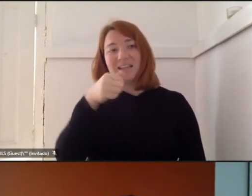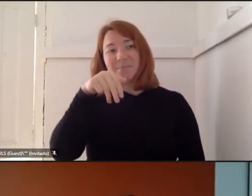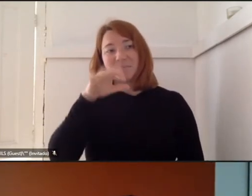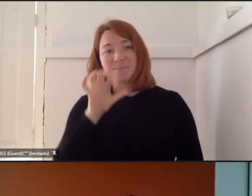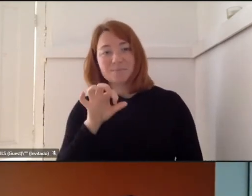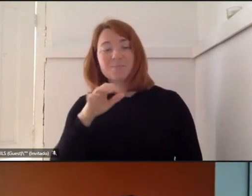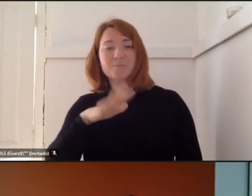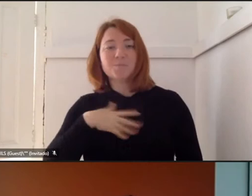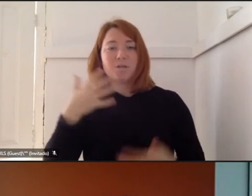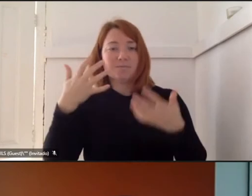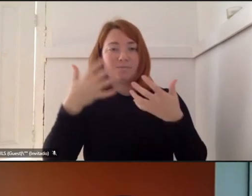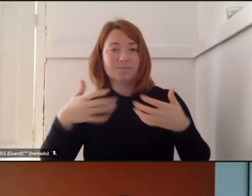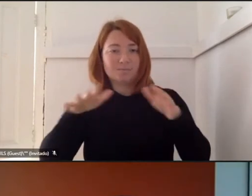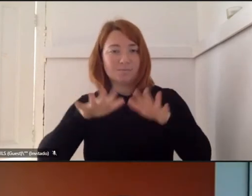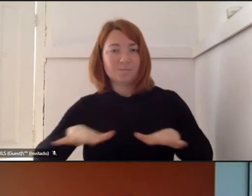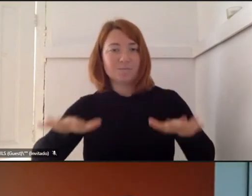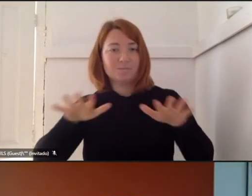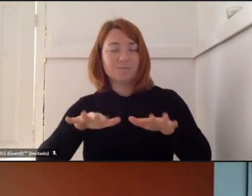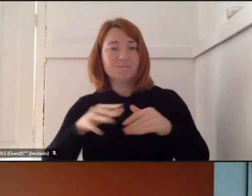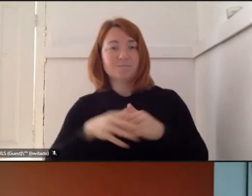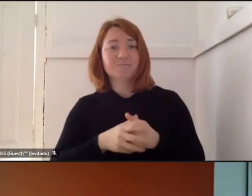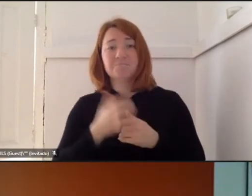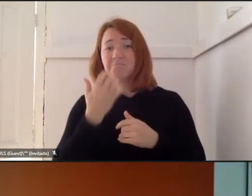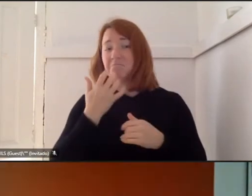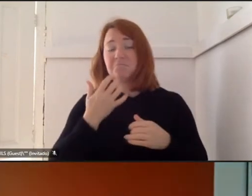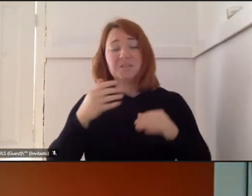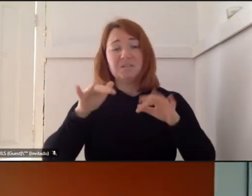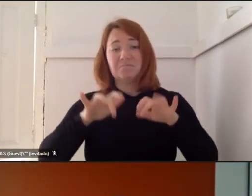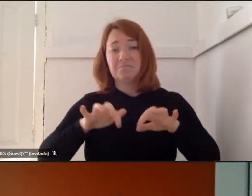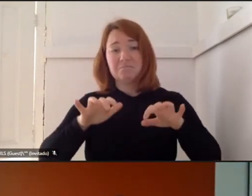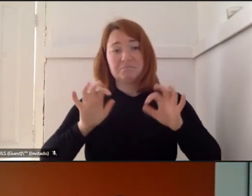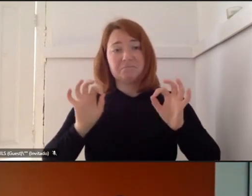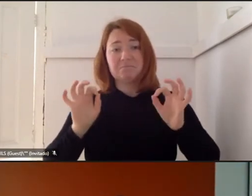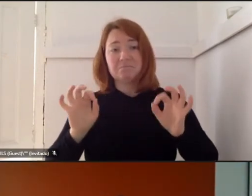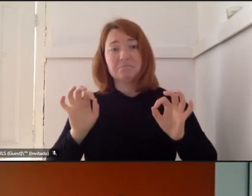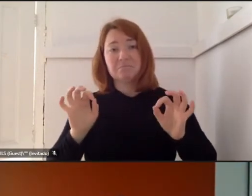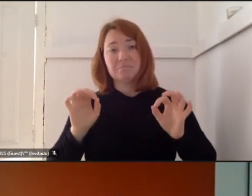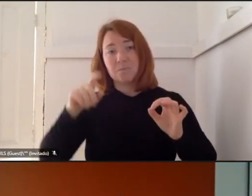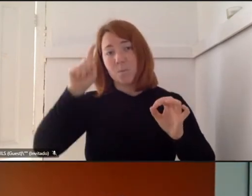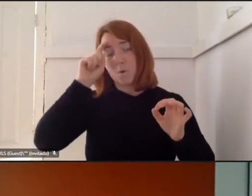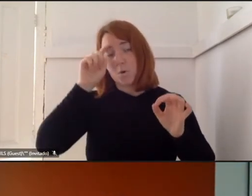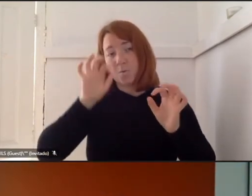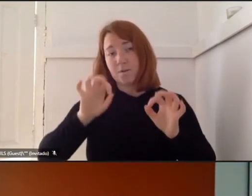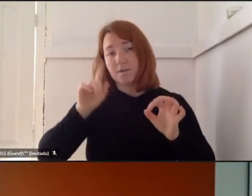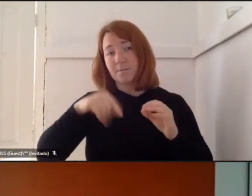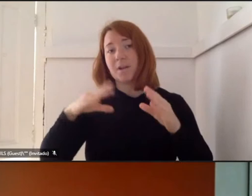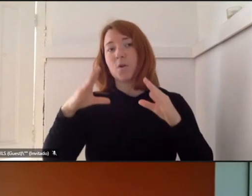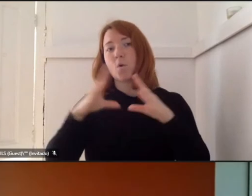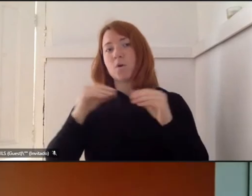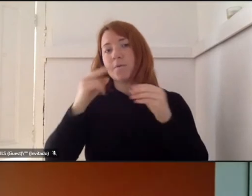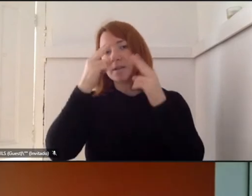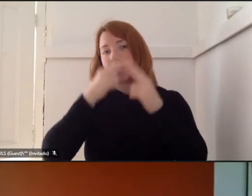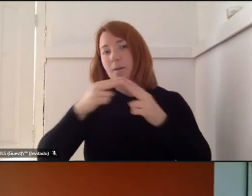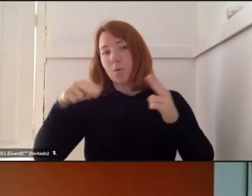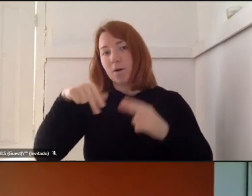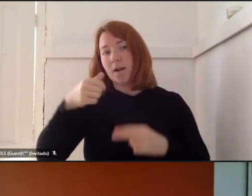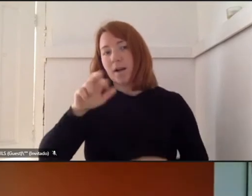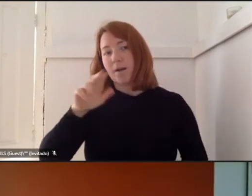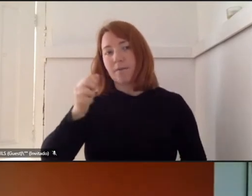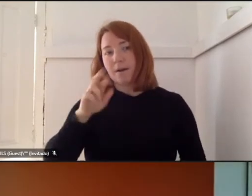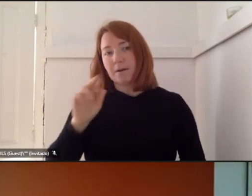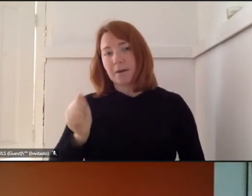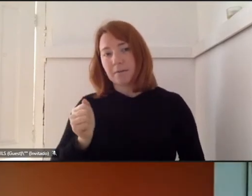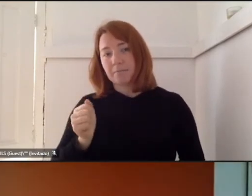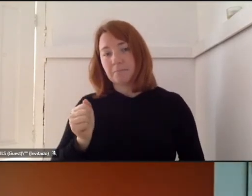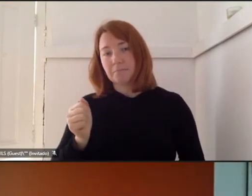tarda, pero simplemente que pongan Yo quiero ser científica y Universidad Pública de Navarra